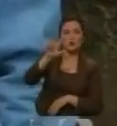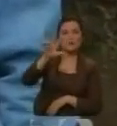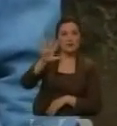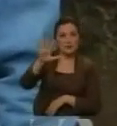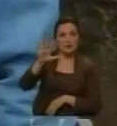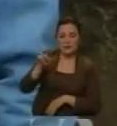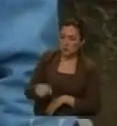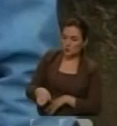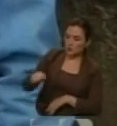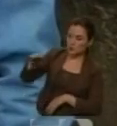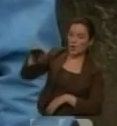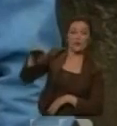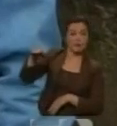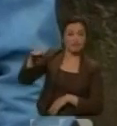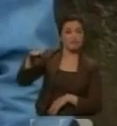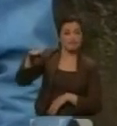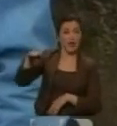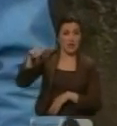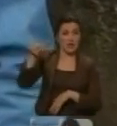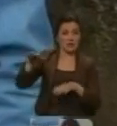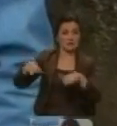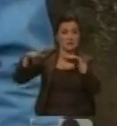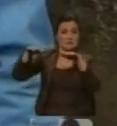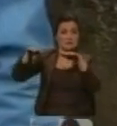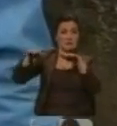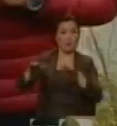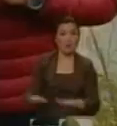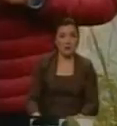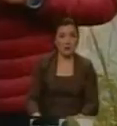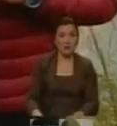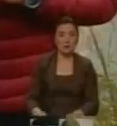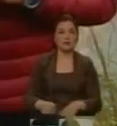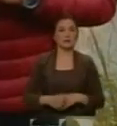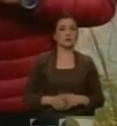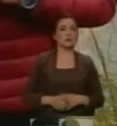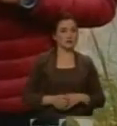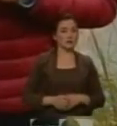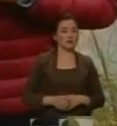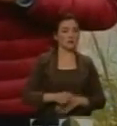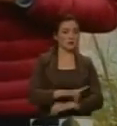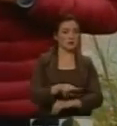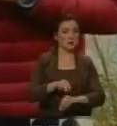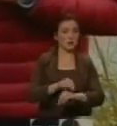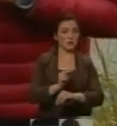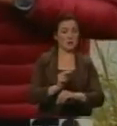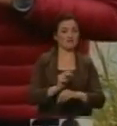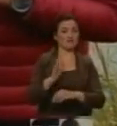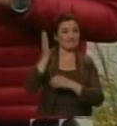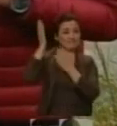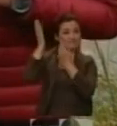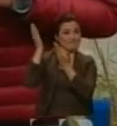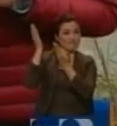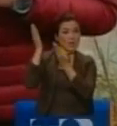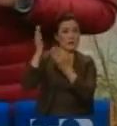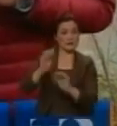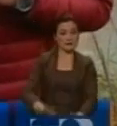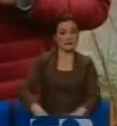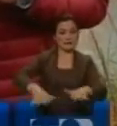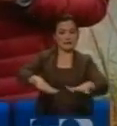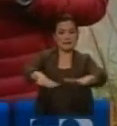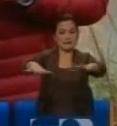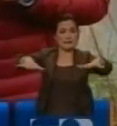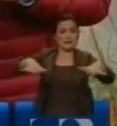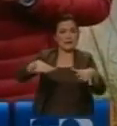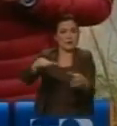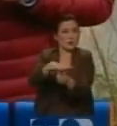que es el desborde ya queda, es lo máximo. La reserva normal de este embalse es de 1.5 millones de metros